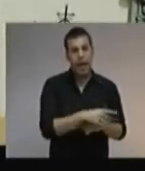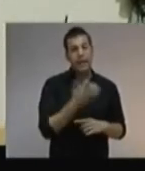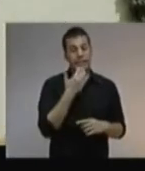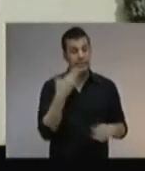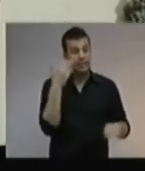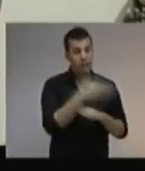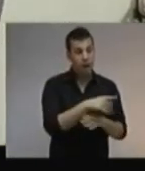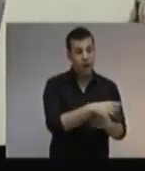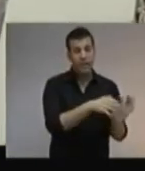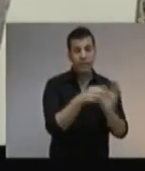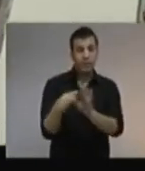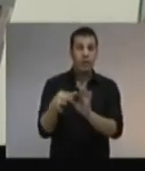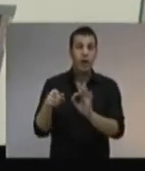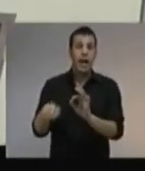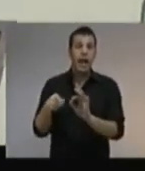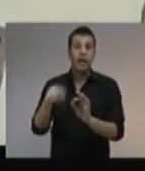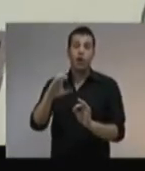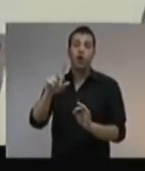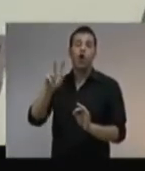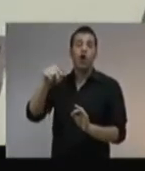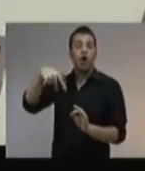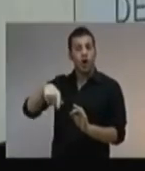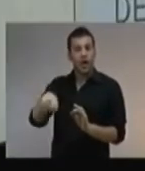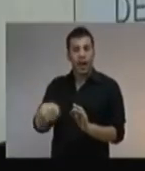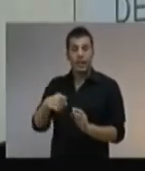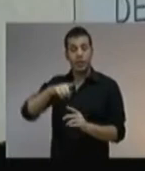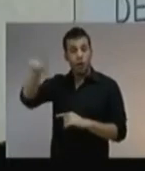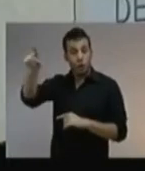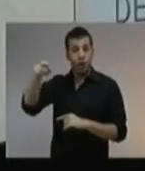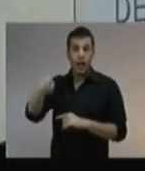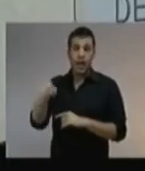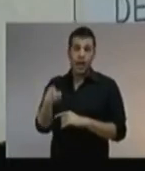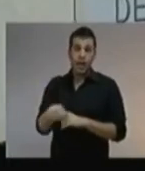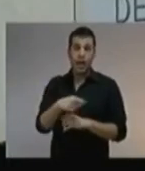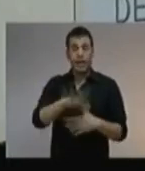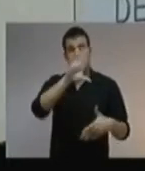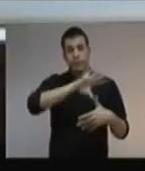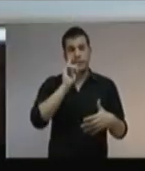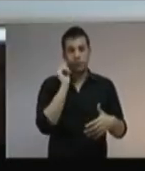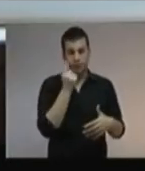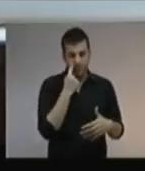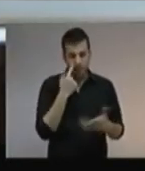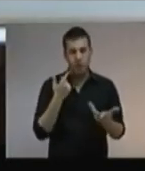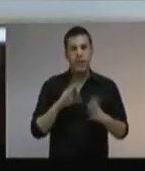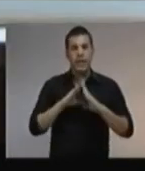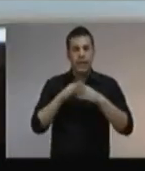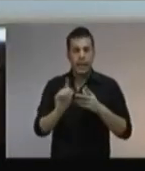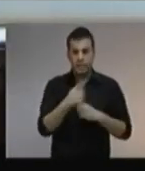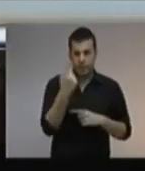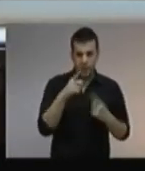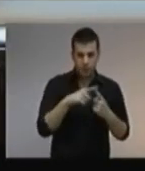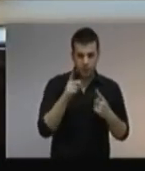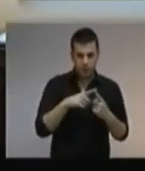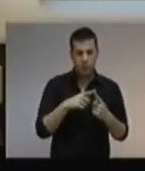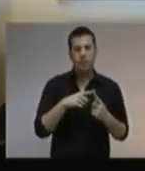Cristóbal Colón por Gran Canaria y su proyección hacia América en 3 de sus 4 viajes. En el primero reparó aquí sus naves,